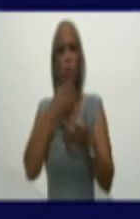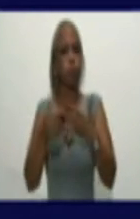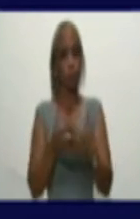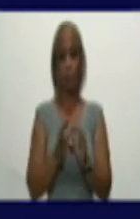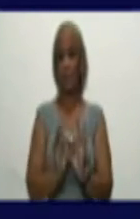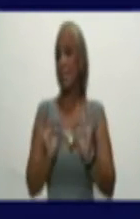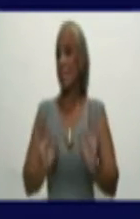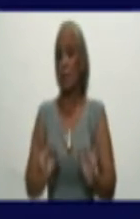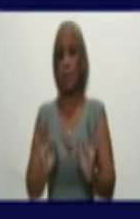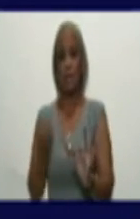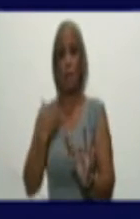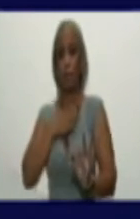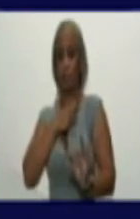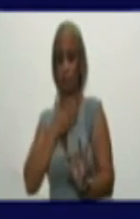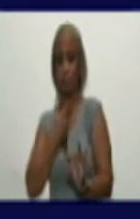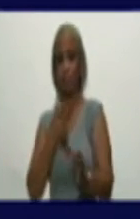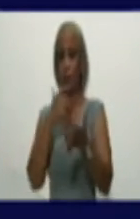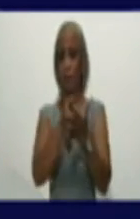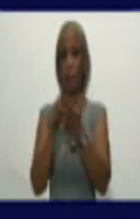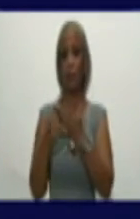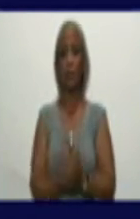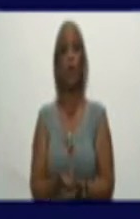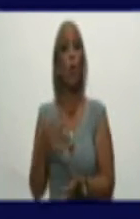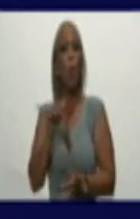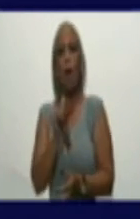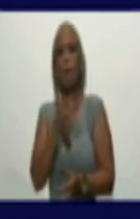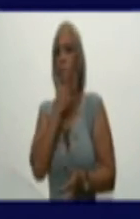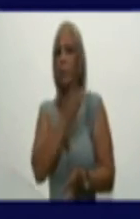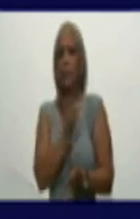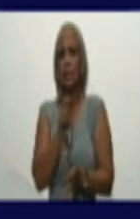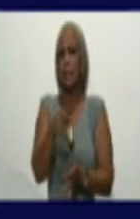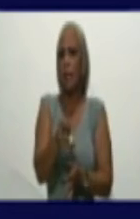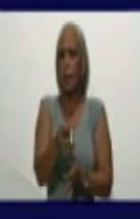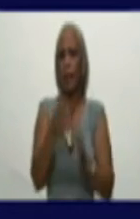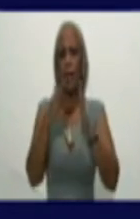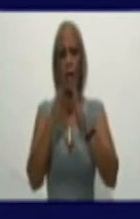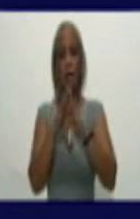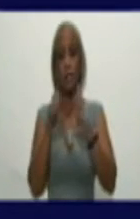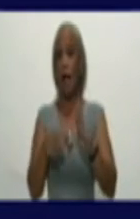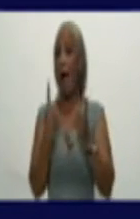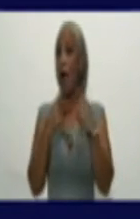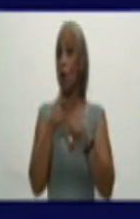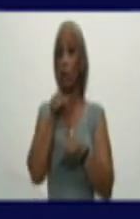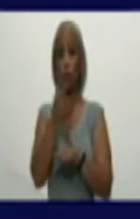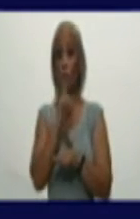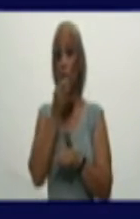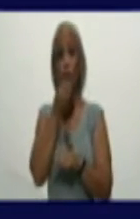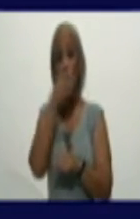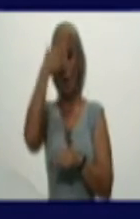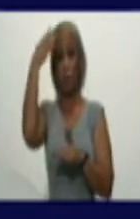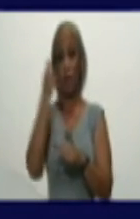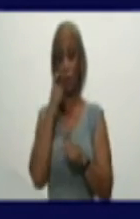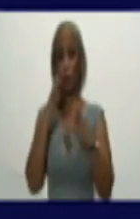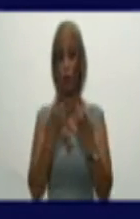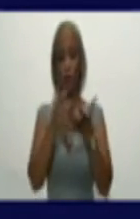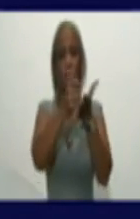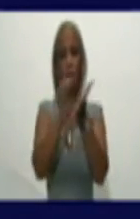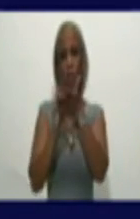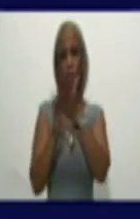consigo siempre encima, siempre, como traemos la llave de la casa. Es algo que no se nos puede olvidar y constantemente